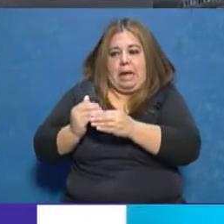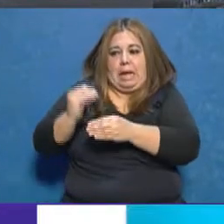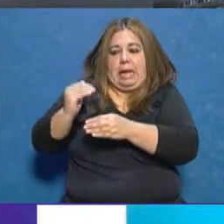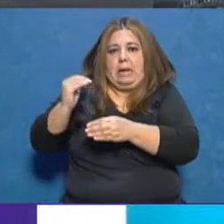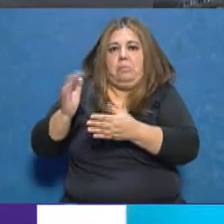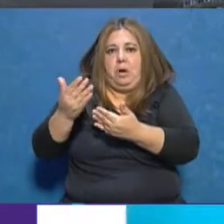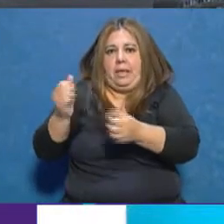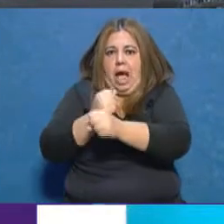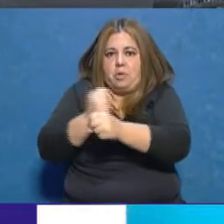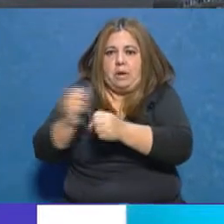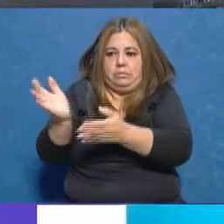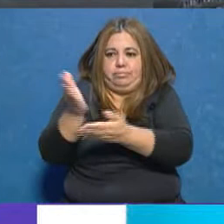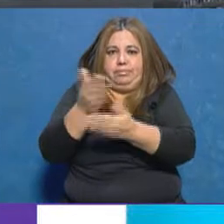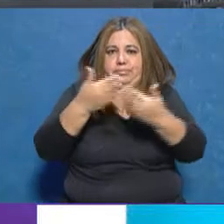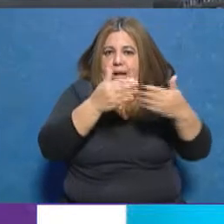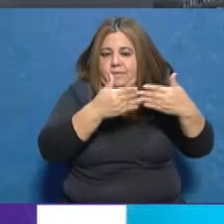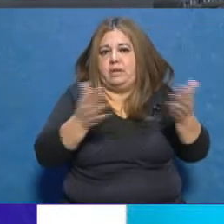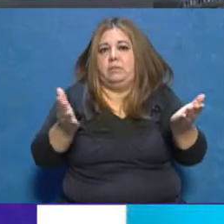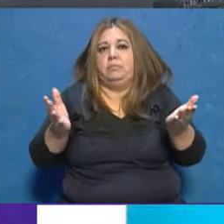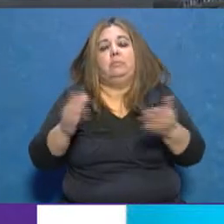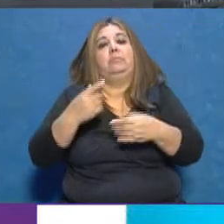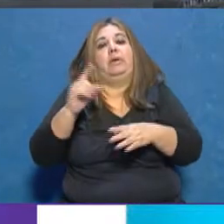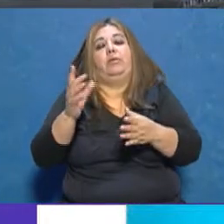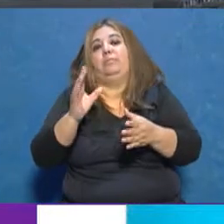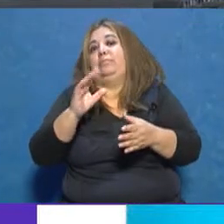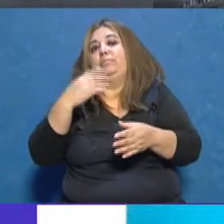buena recepción, pero a partir de ahí habrá que ver qué pasa en calle Peltier.